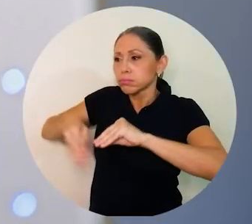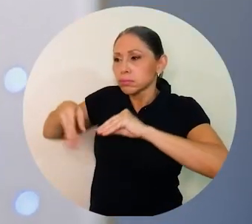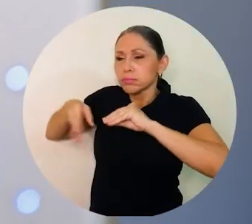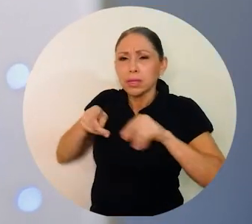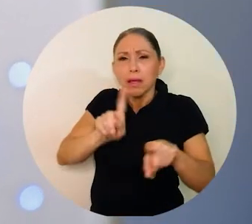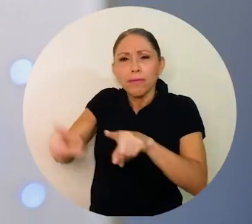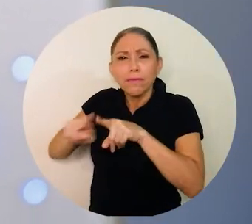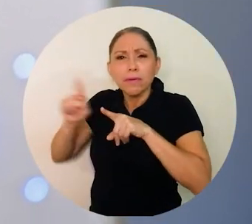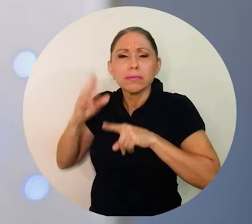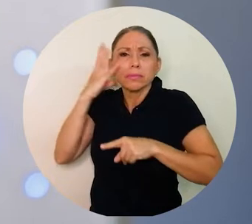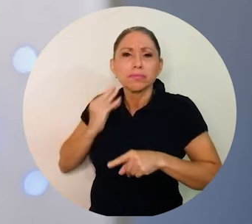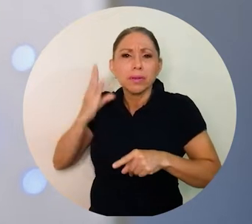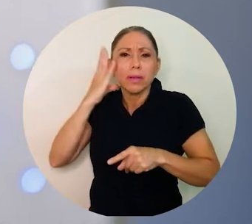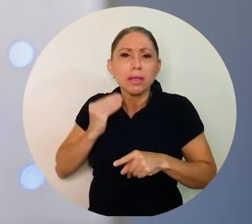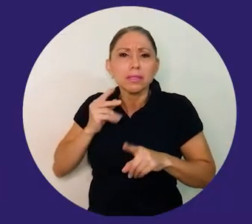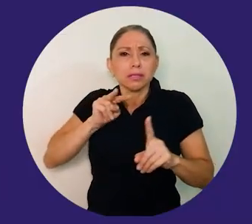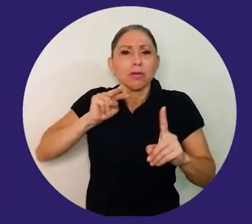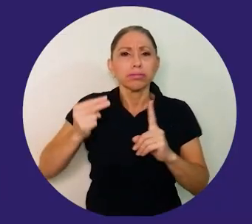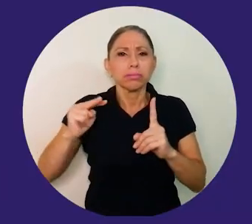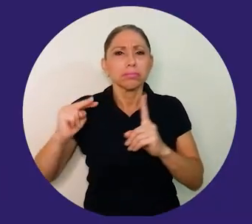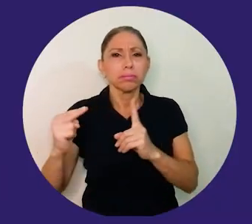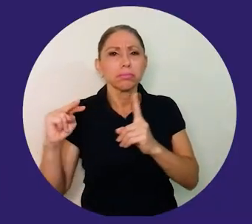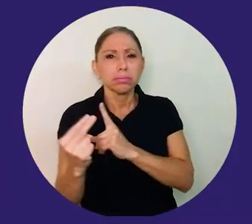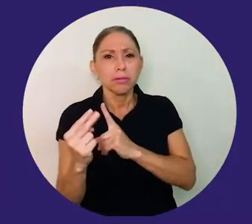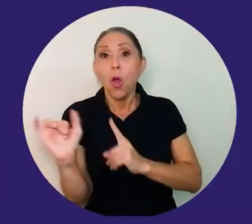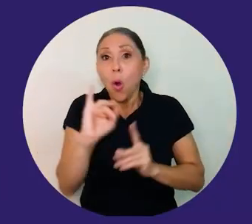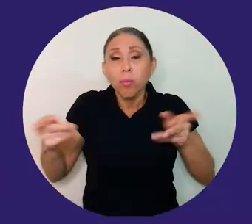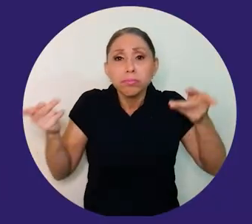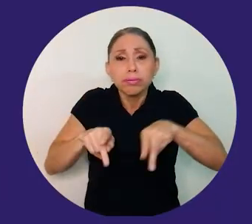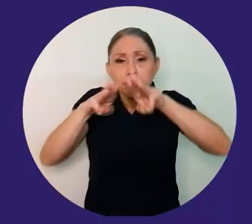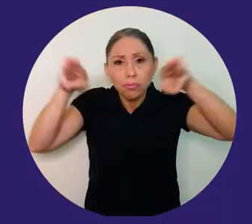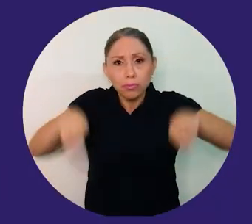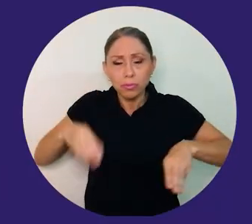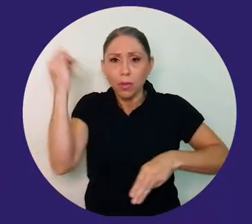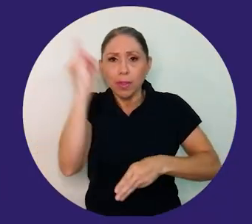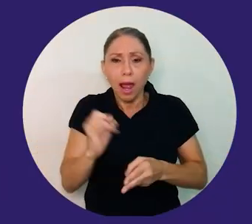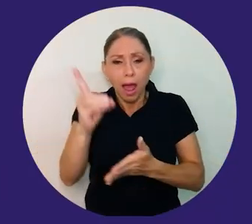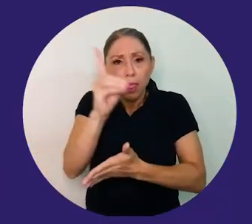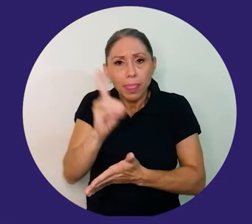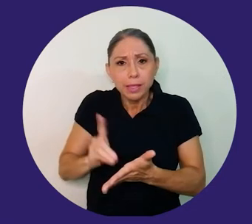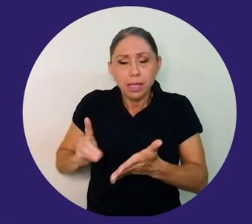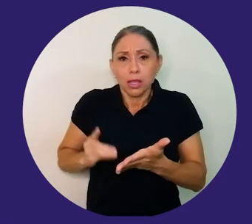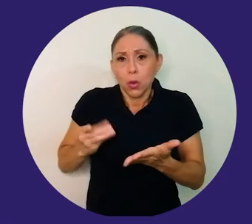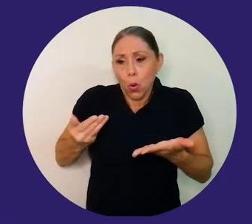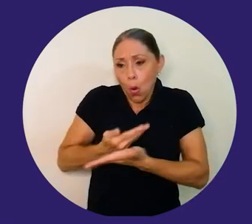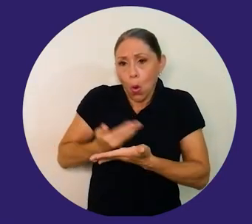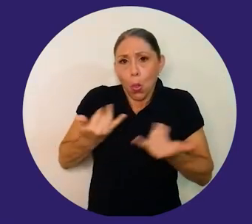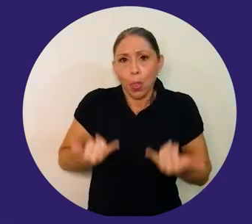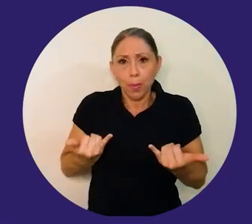que vivimos y cómo la interpretamos, tal como se da en el Museo de Arte y Diseño